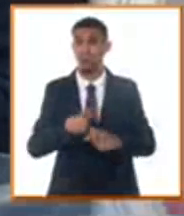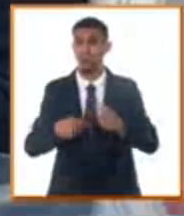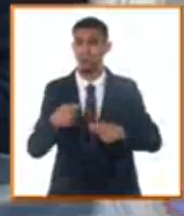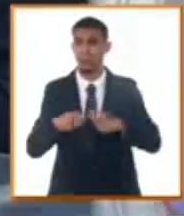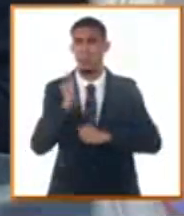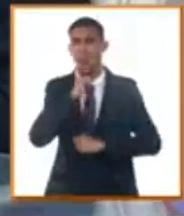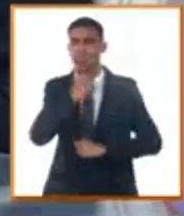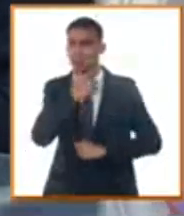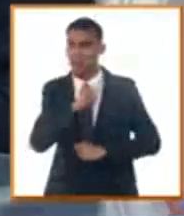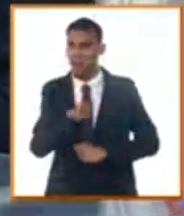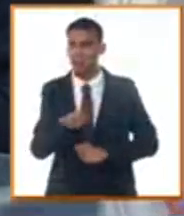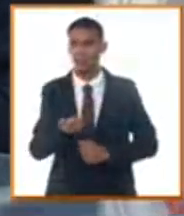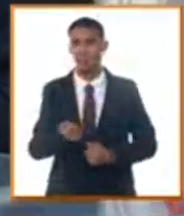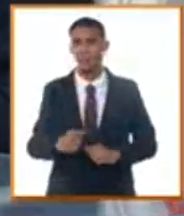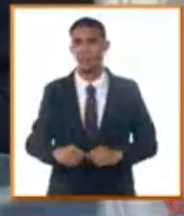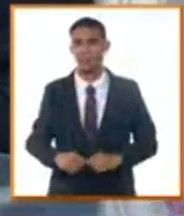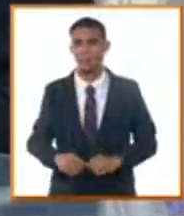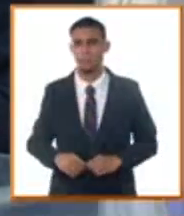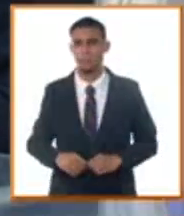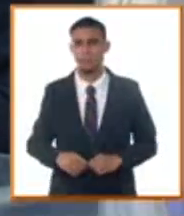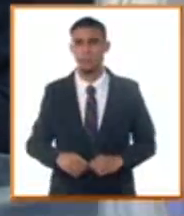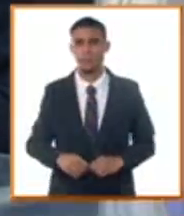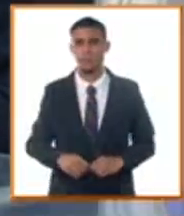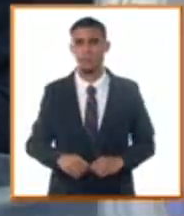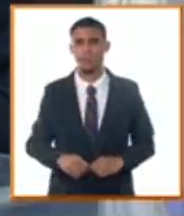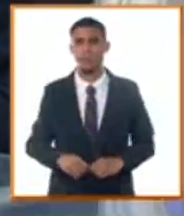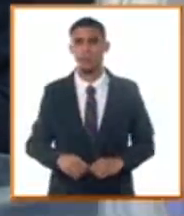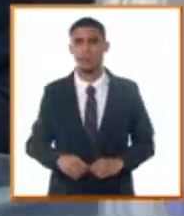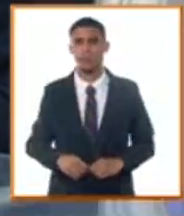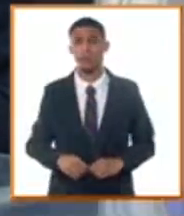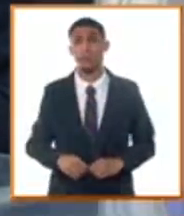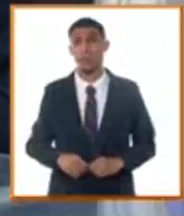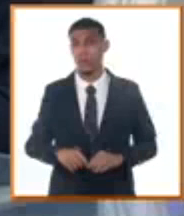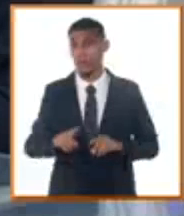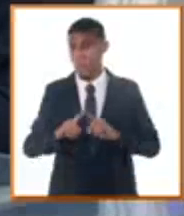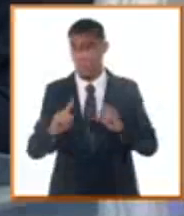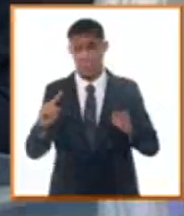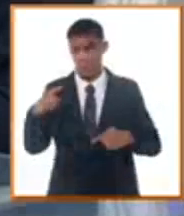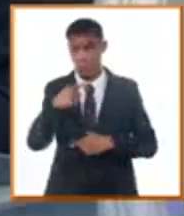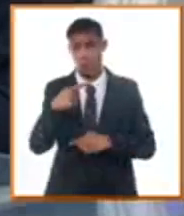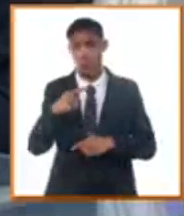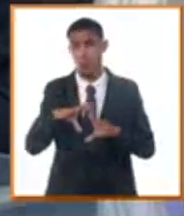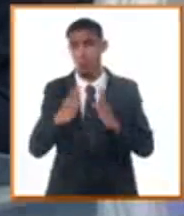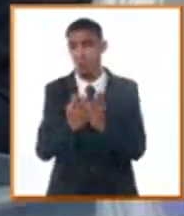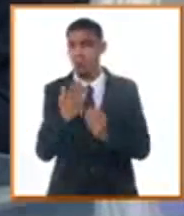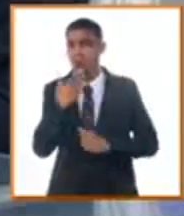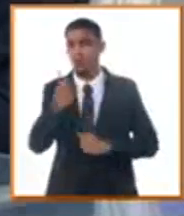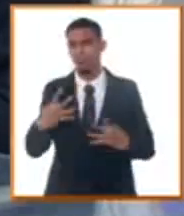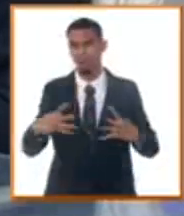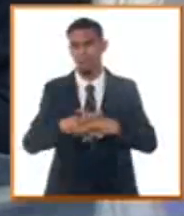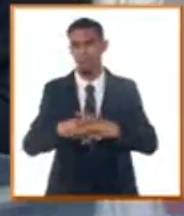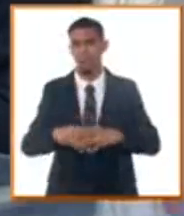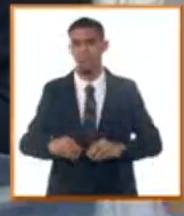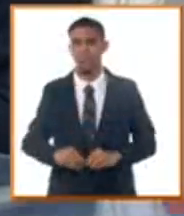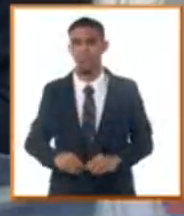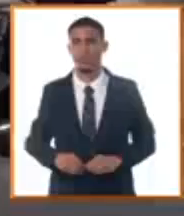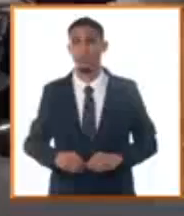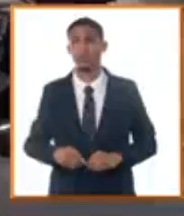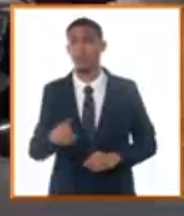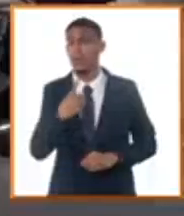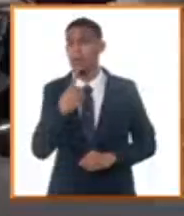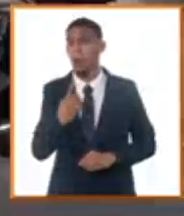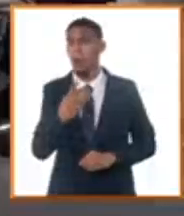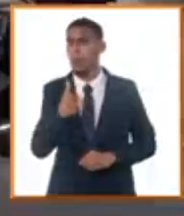fácil, flexible y sobre todo, como siempre estamos al tanto y cuidamos mucho, segura. Eso, por supuesto, va también a